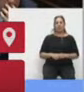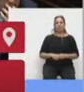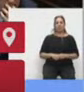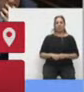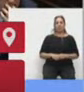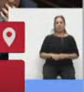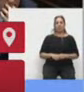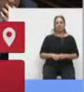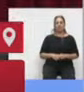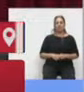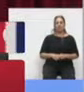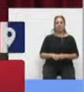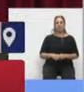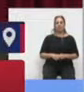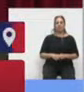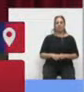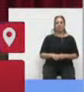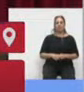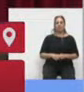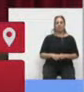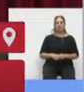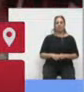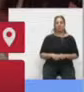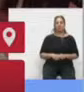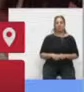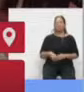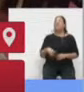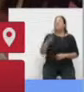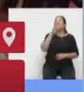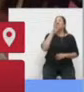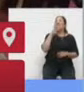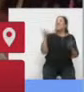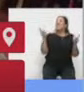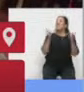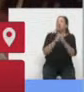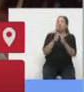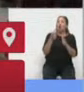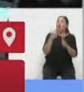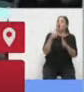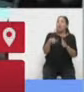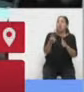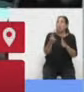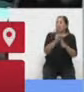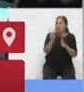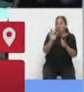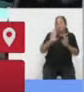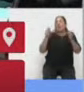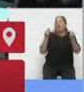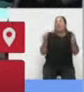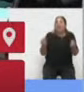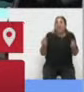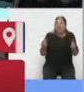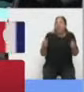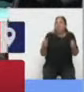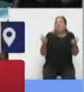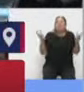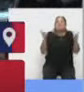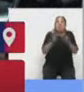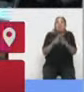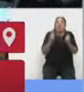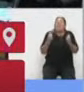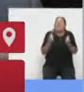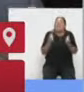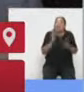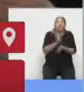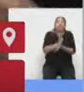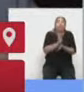las cantidades que en este momento se vuelcan a lugares como Ucrania e Israel. Claro. Claro.